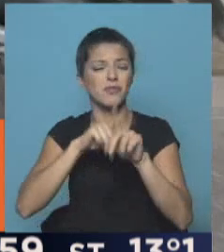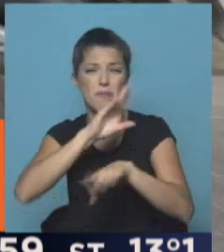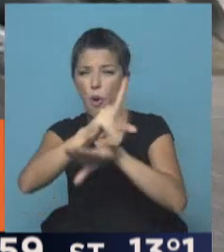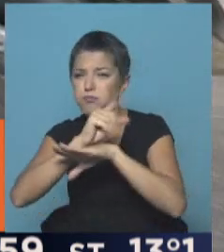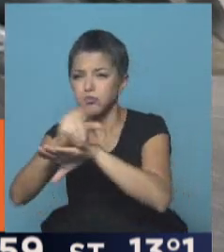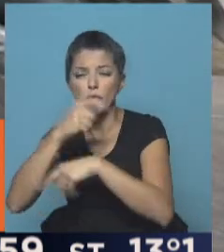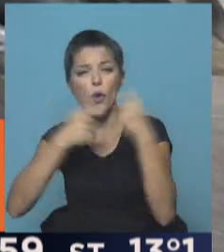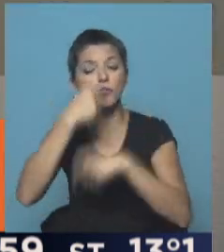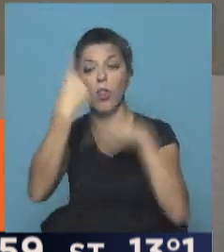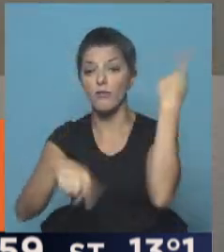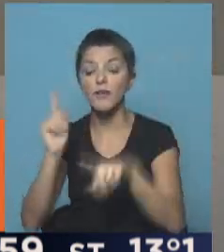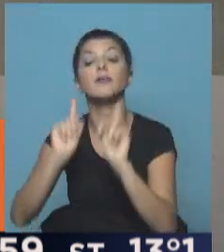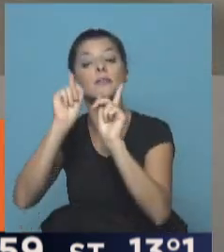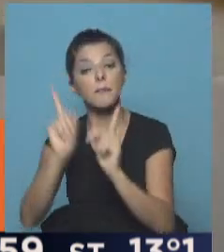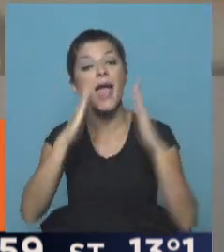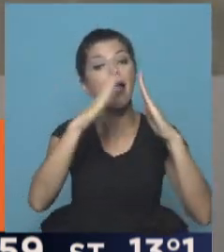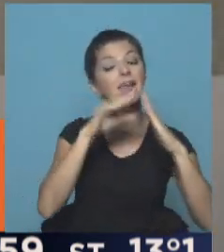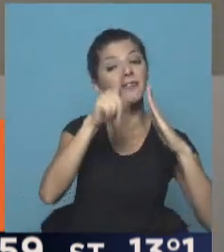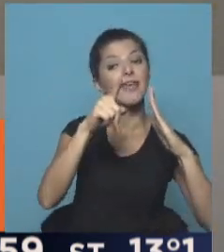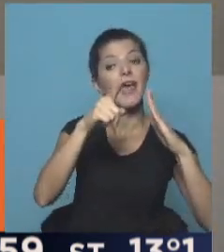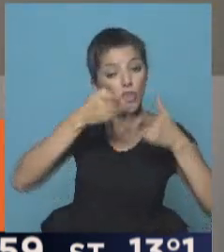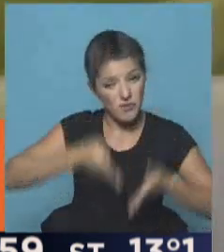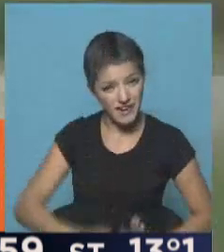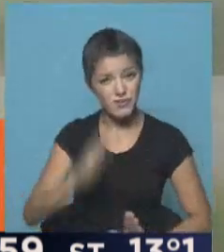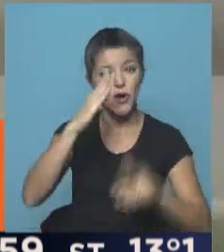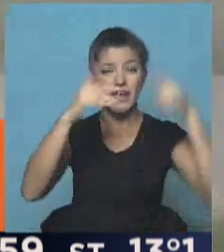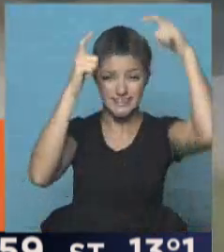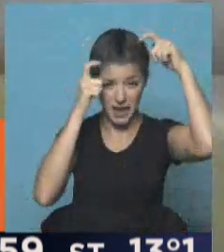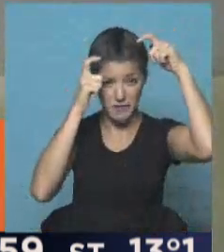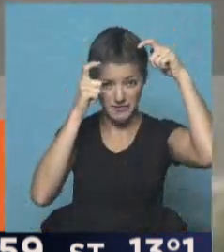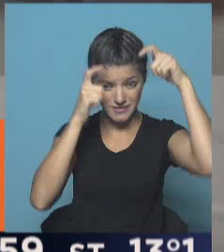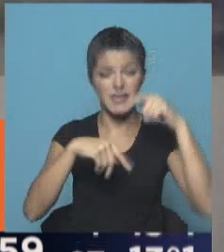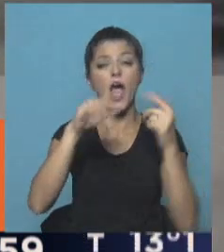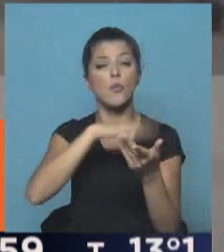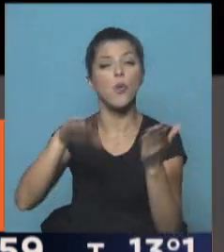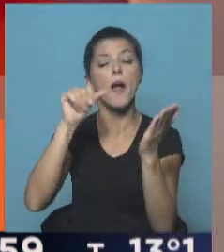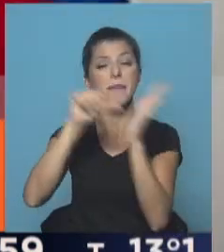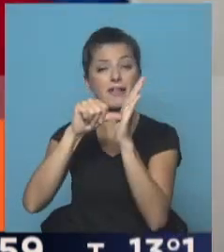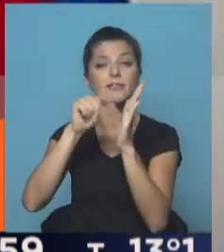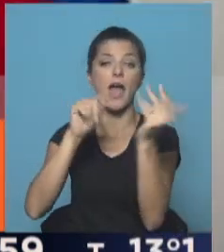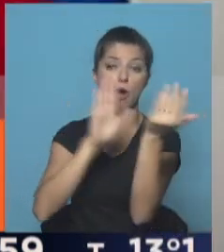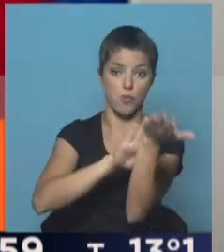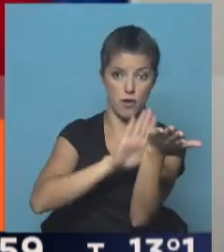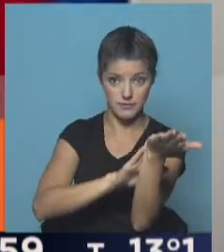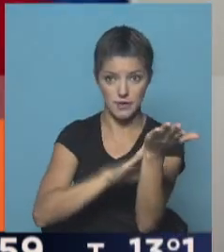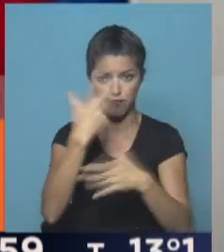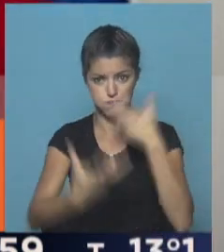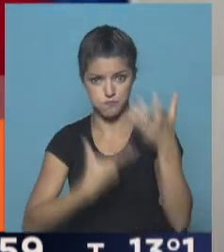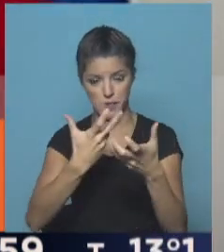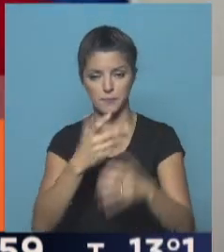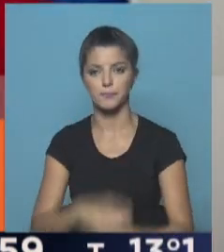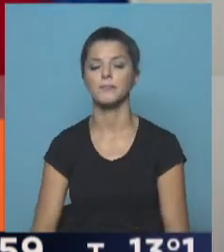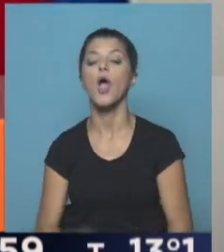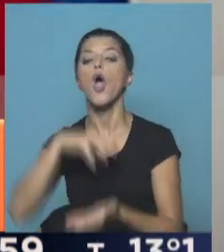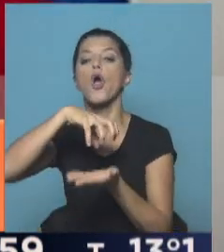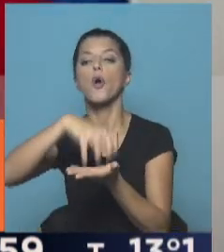comercios, también incendiaron la casa natal de Hugo Chávez en Barinas, en el oeste del país. Fue asediado el Comando